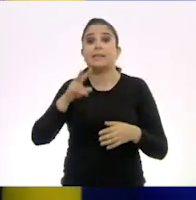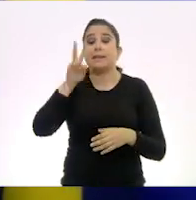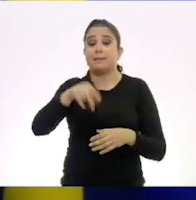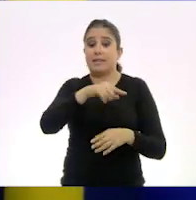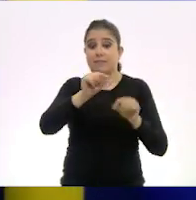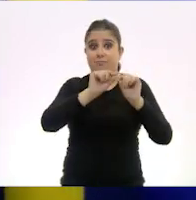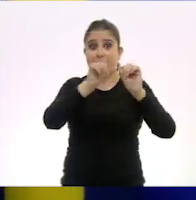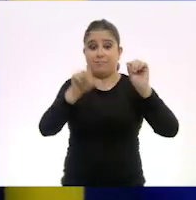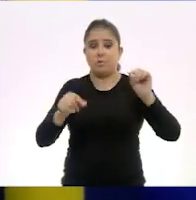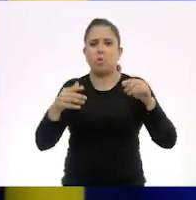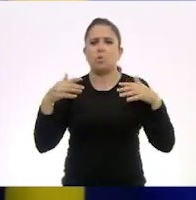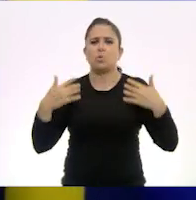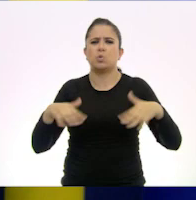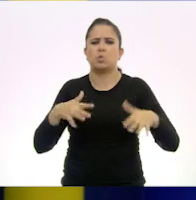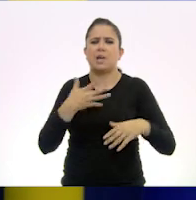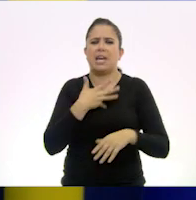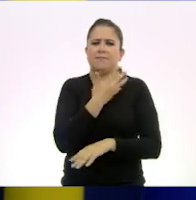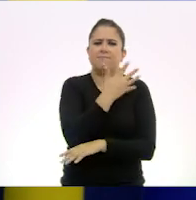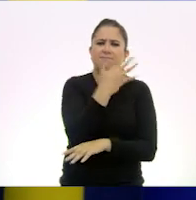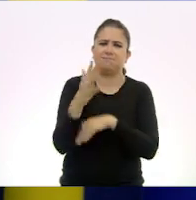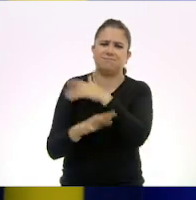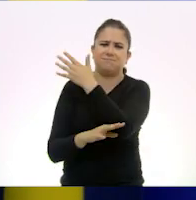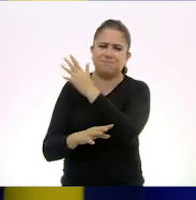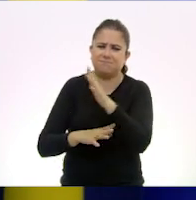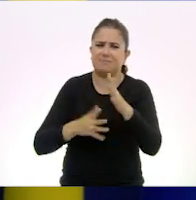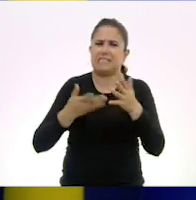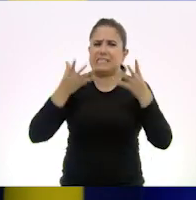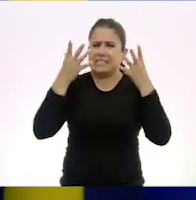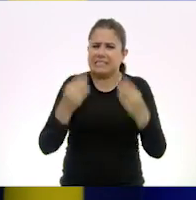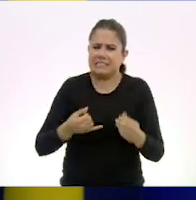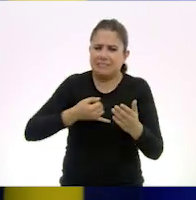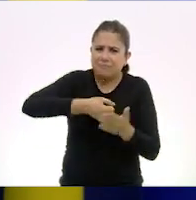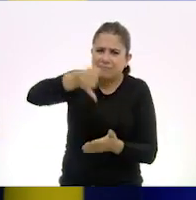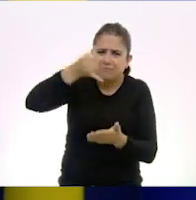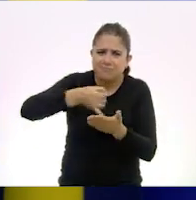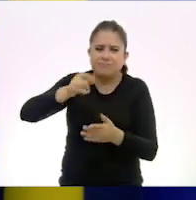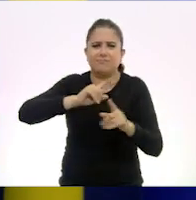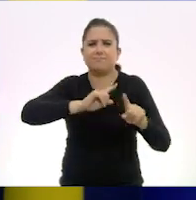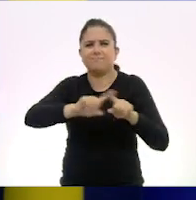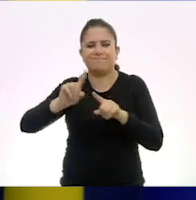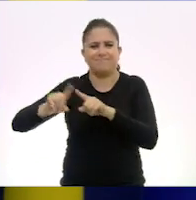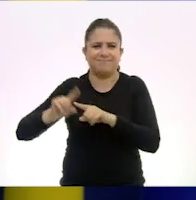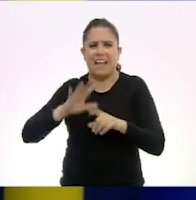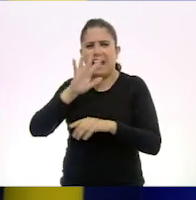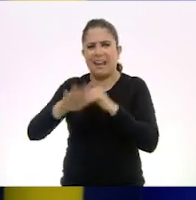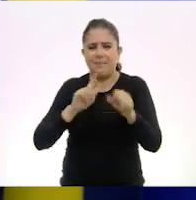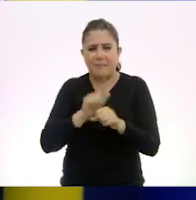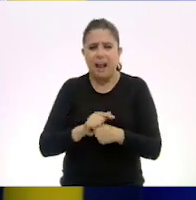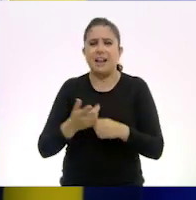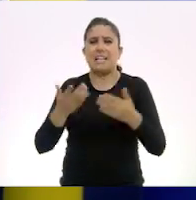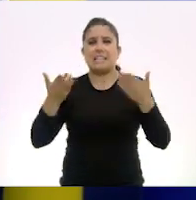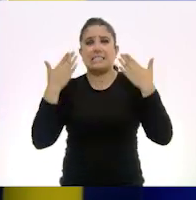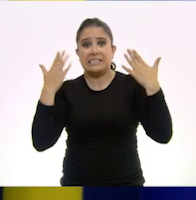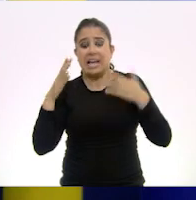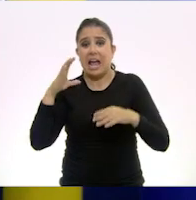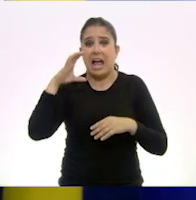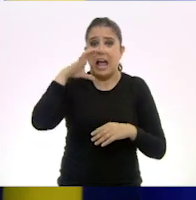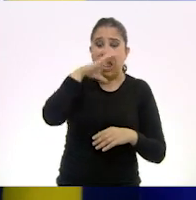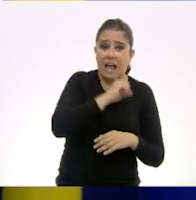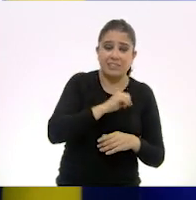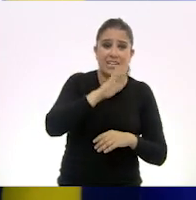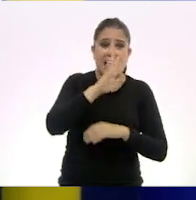natural, tanta que sería muy complicado integrar sus elementos en un solo mapa. El clima, su